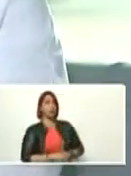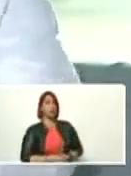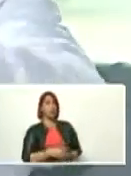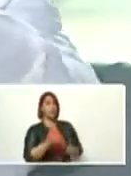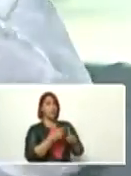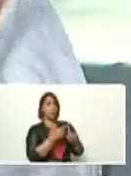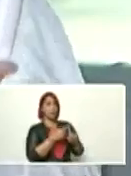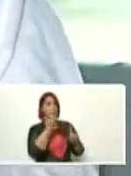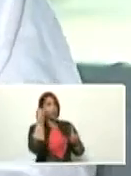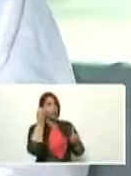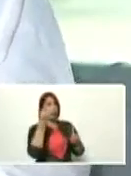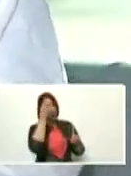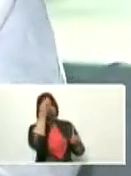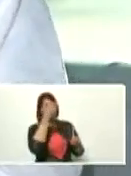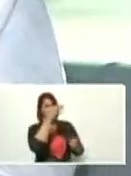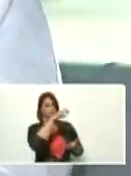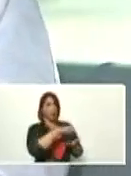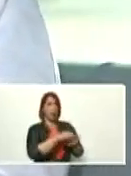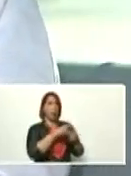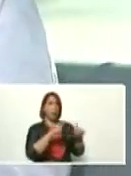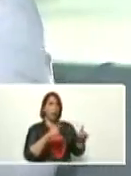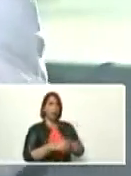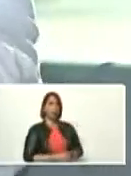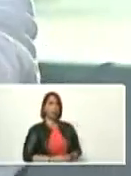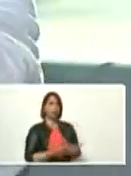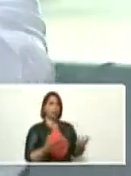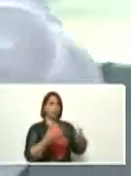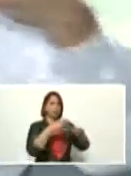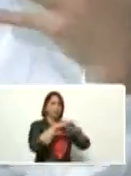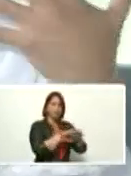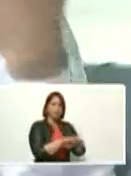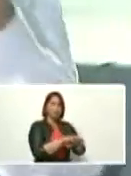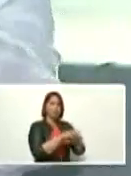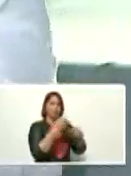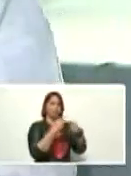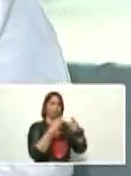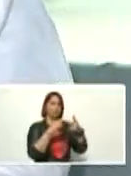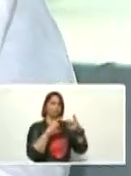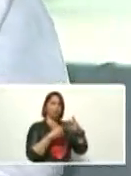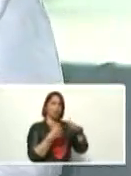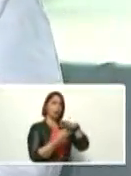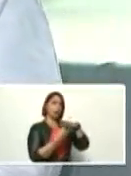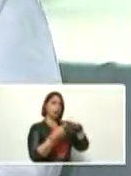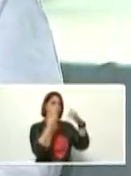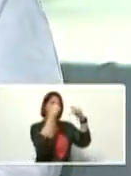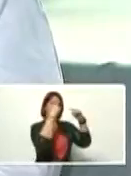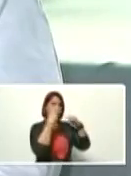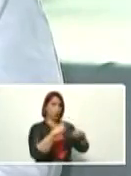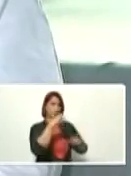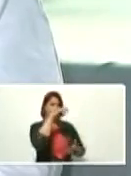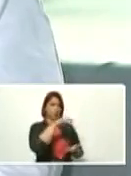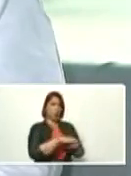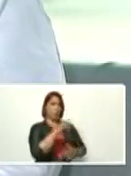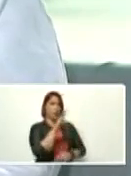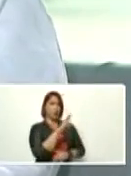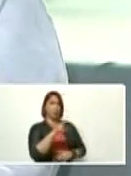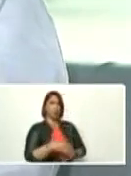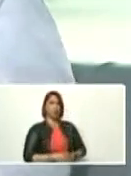la idea de que sea un consejo de Estado para que involucre a los distintos entes y niveles del Estado